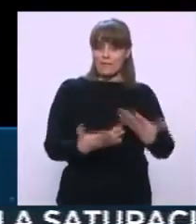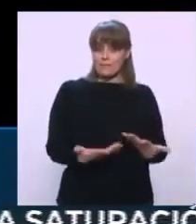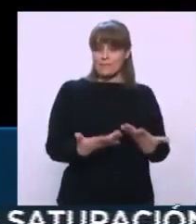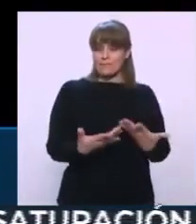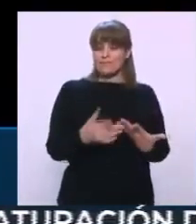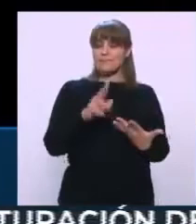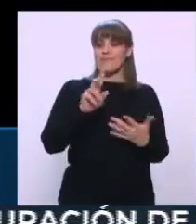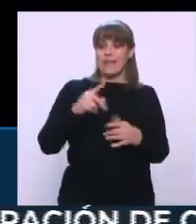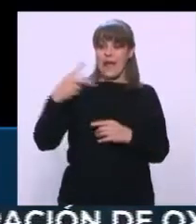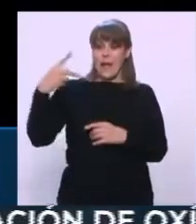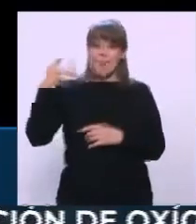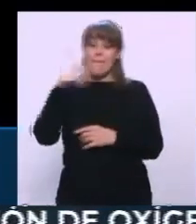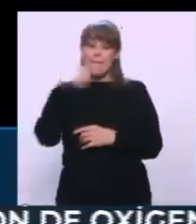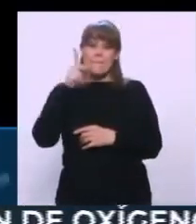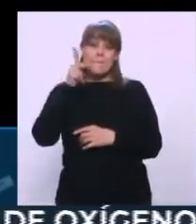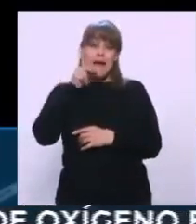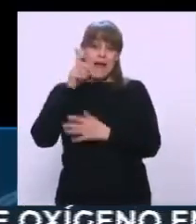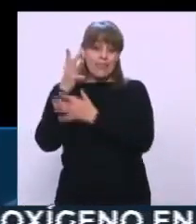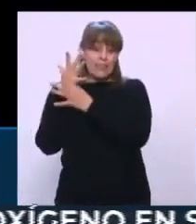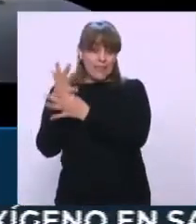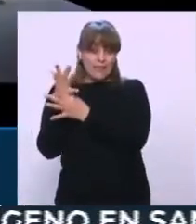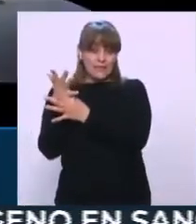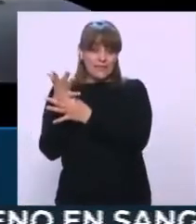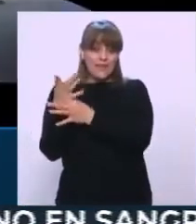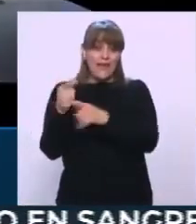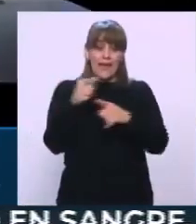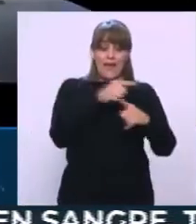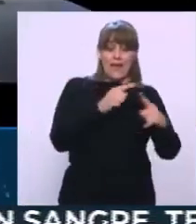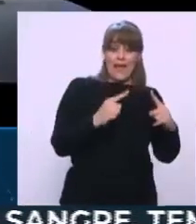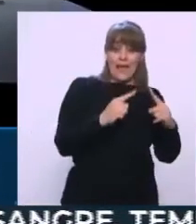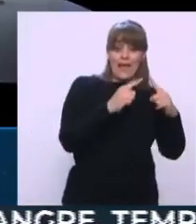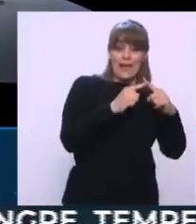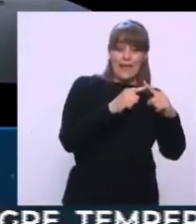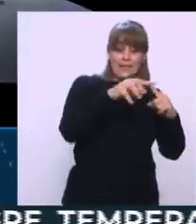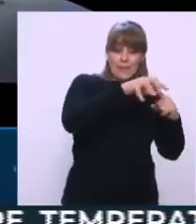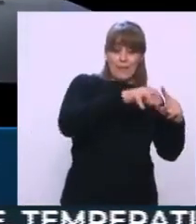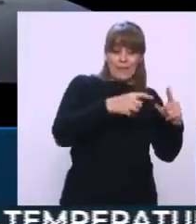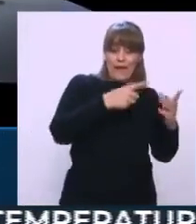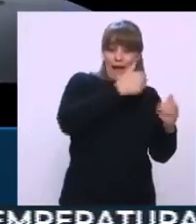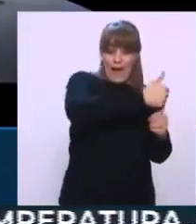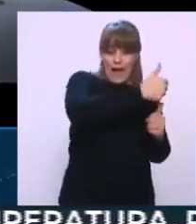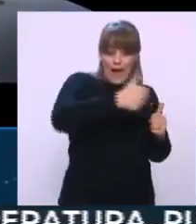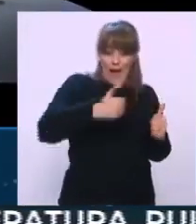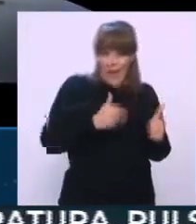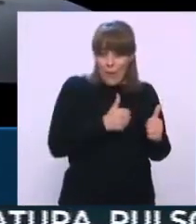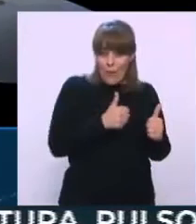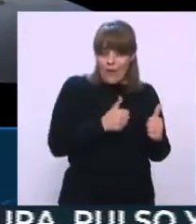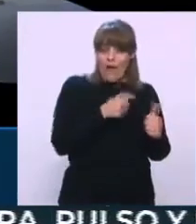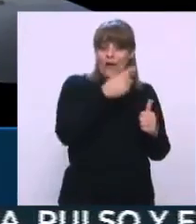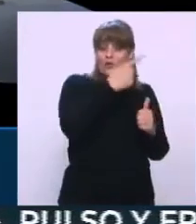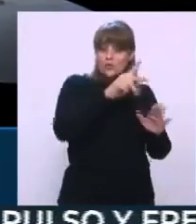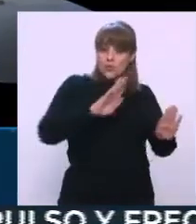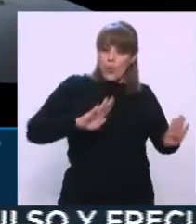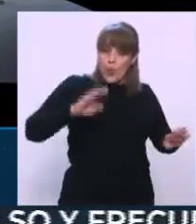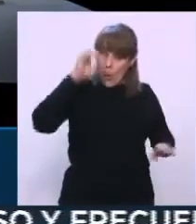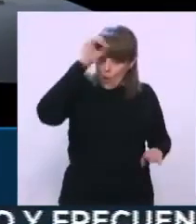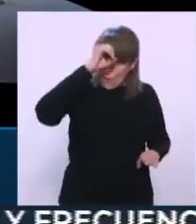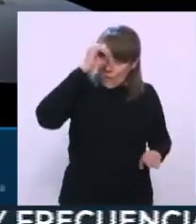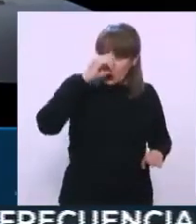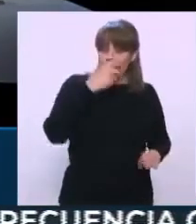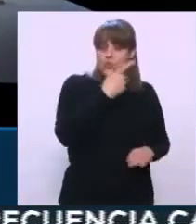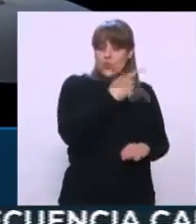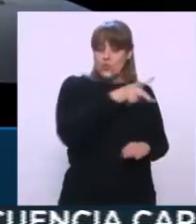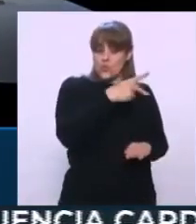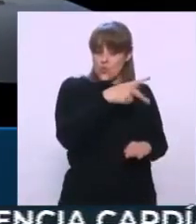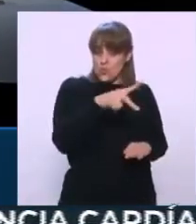la voz, la palabra, la tienen las iglesias locales, los laicos, las estructuras, los cristianos progresistas,